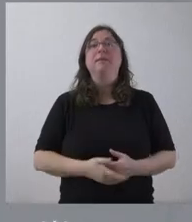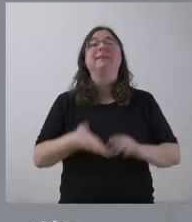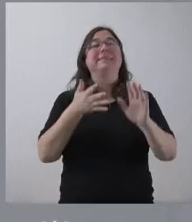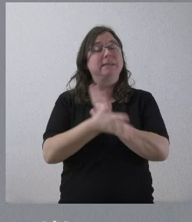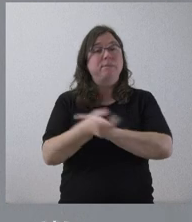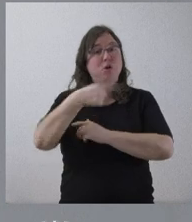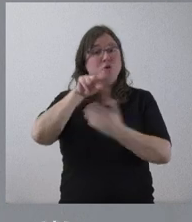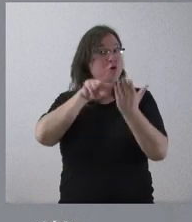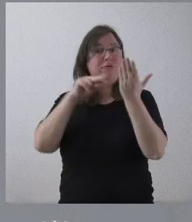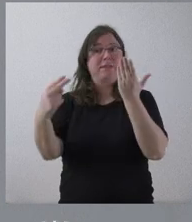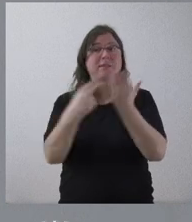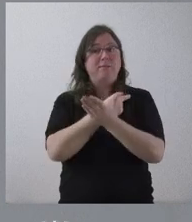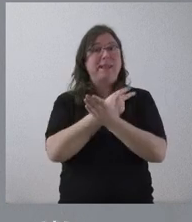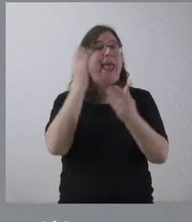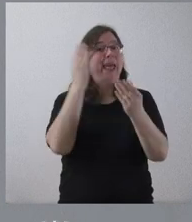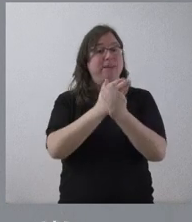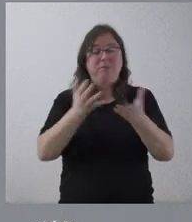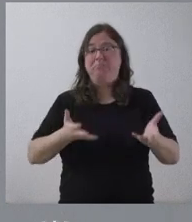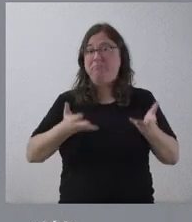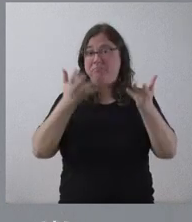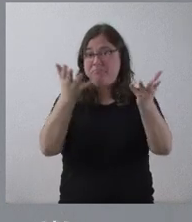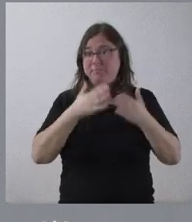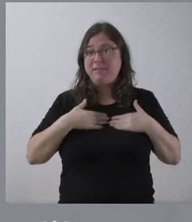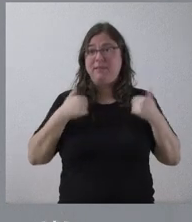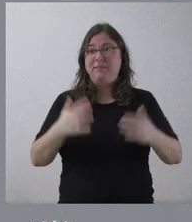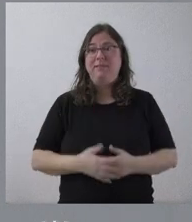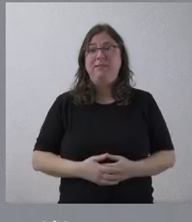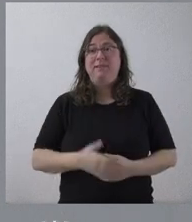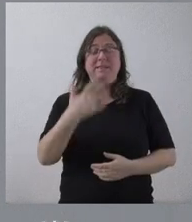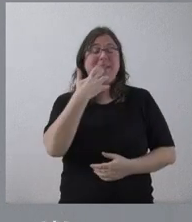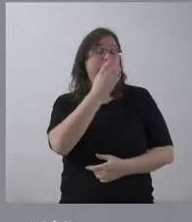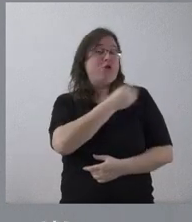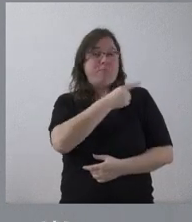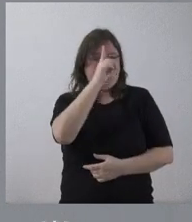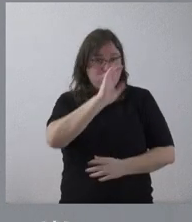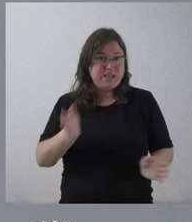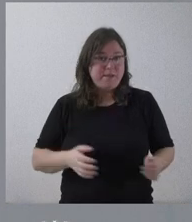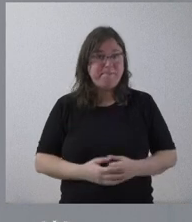transparentes y que el expediente está a disposición de todo aquel que lo pueda solicitar. Bueno, si no lo llego a pedir, desde luego, esto no se sabe.